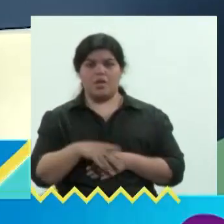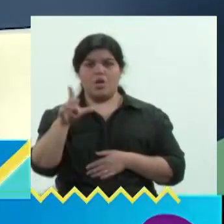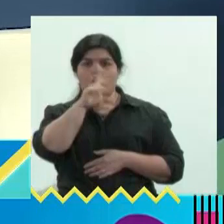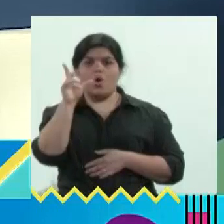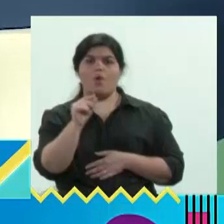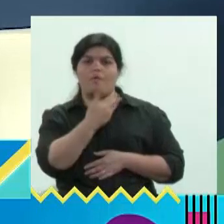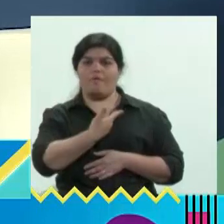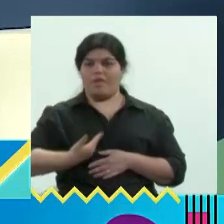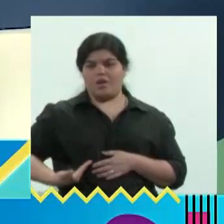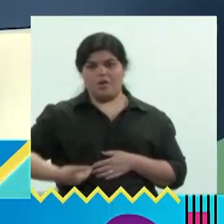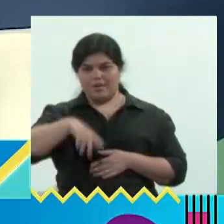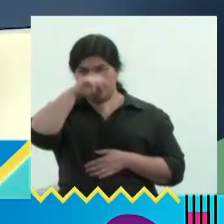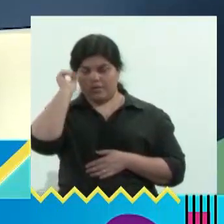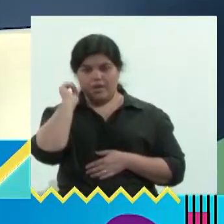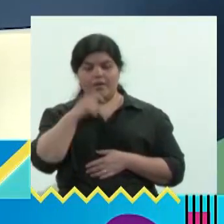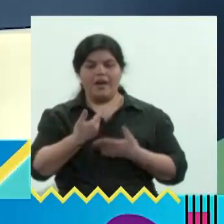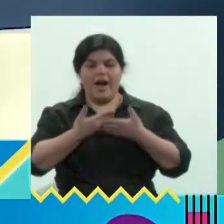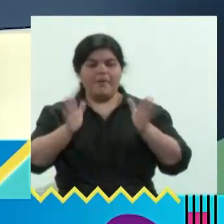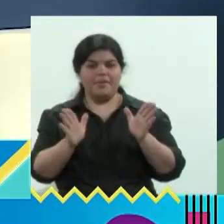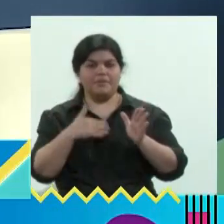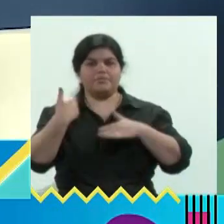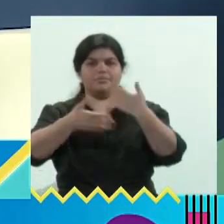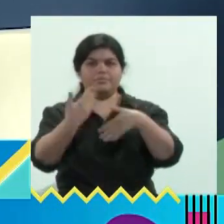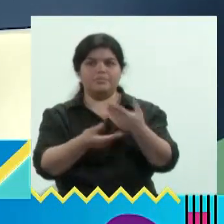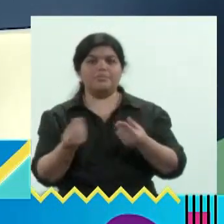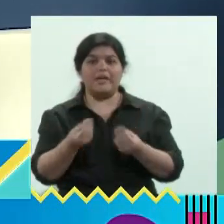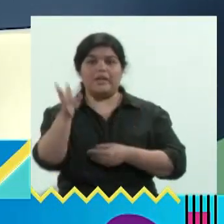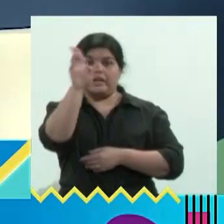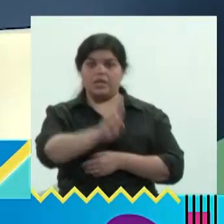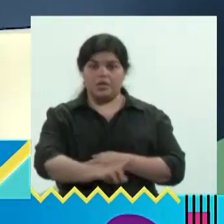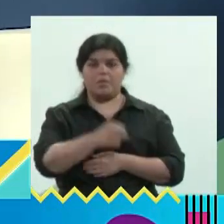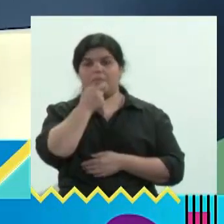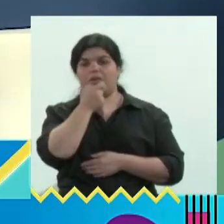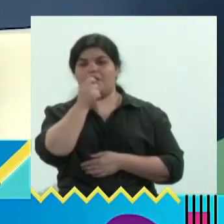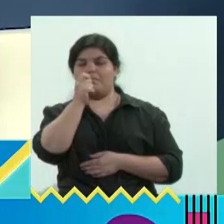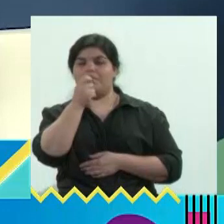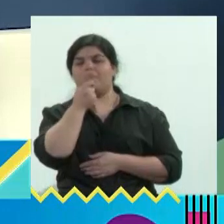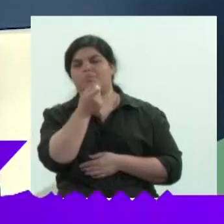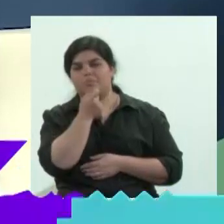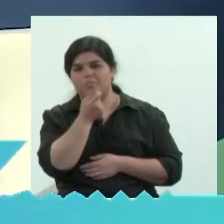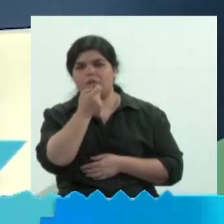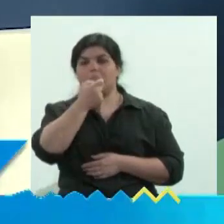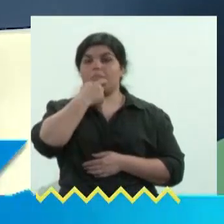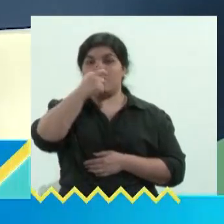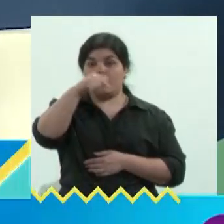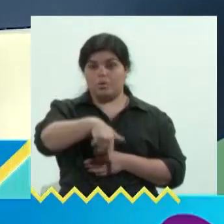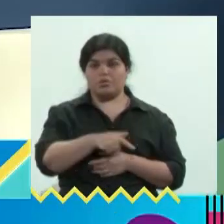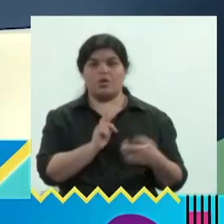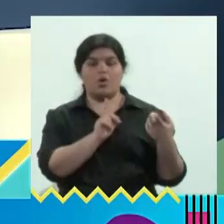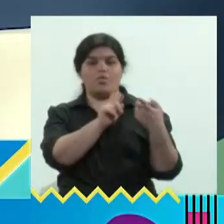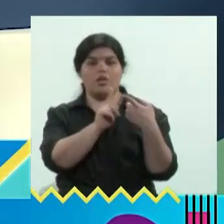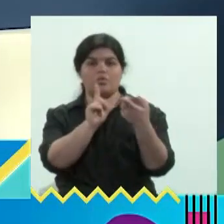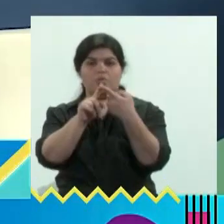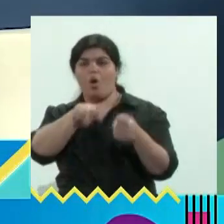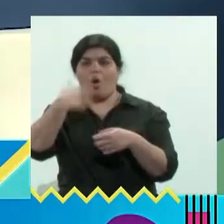nacionales, ¿verdad? Y abre la oportunidad de que las regiones, Mendoza, por ejemplo, puede tomar directamente contacto con cualquier ciudad del